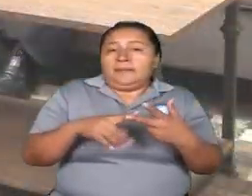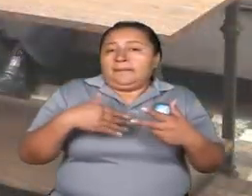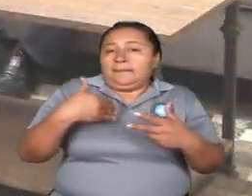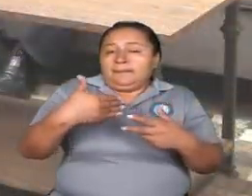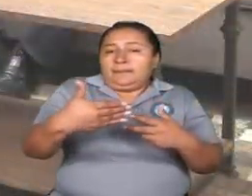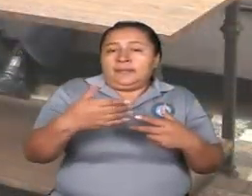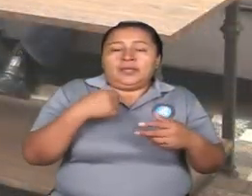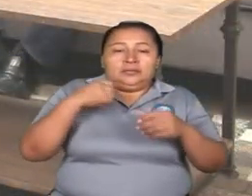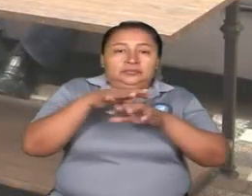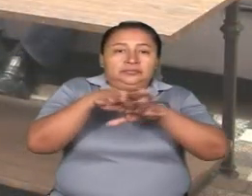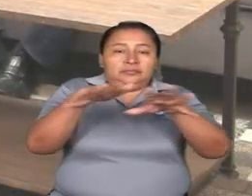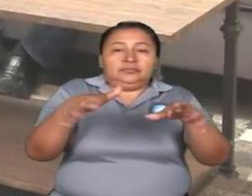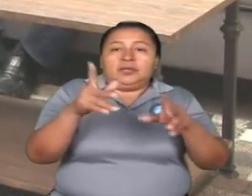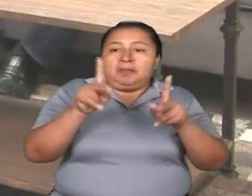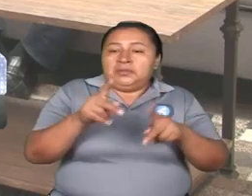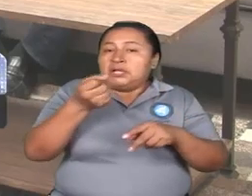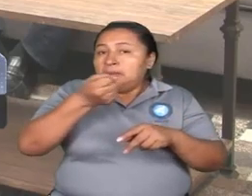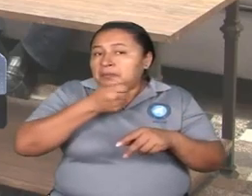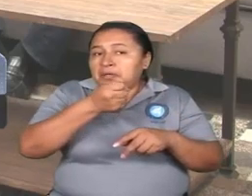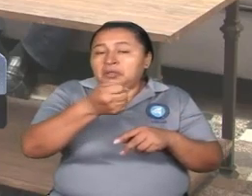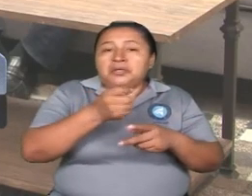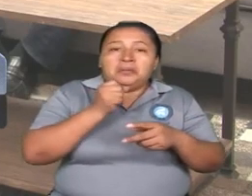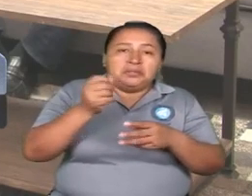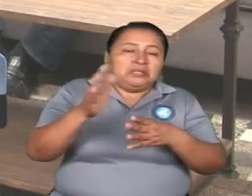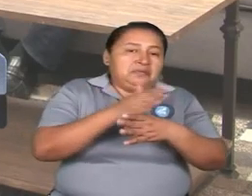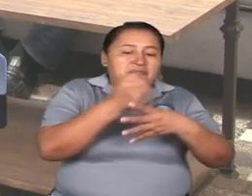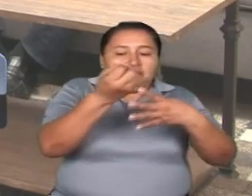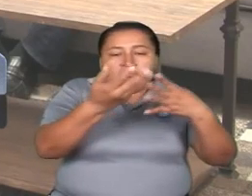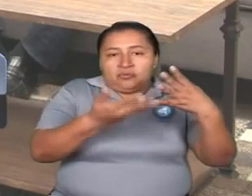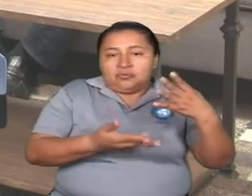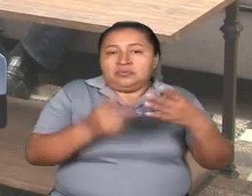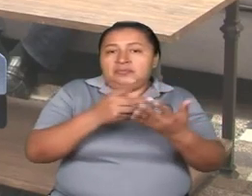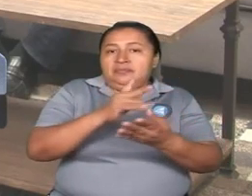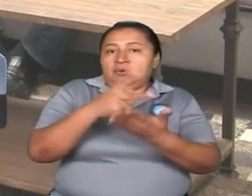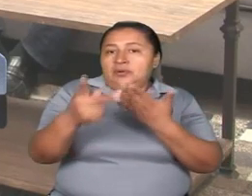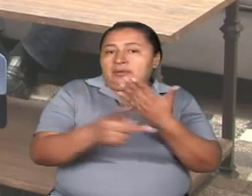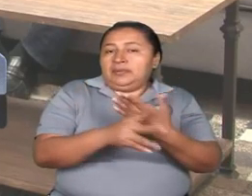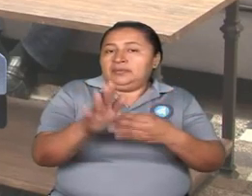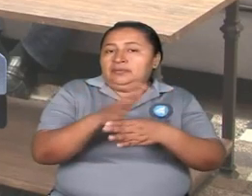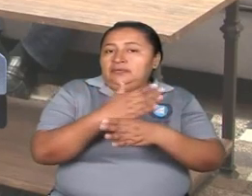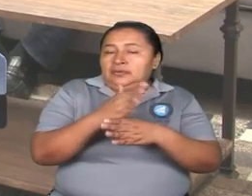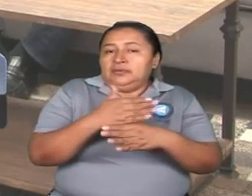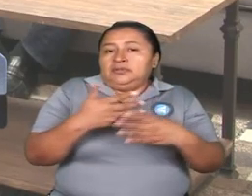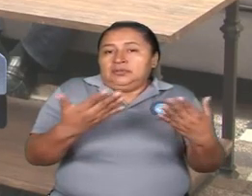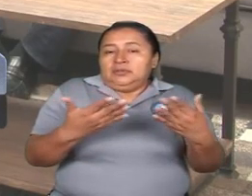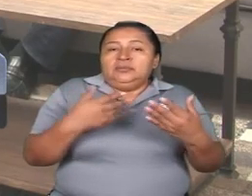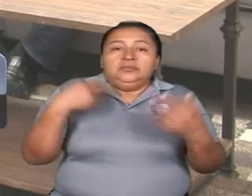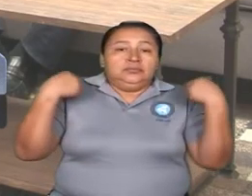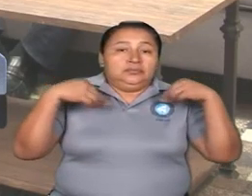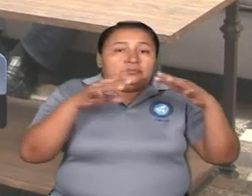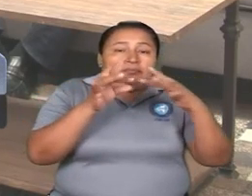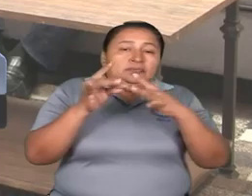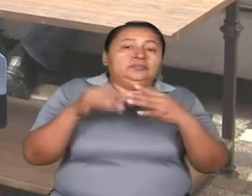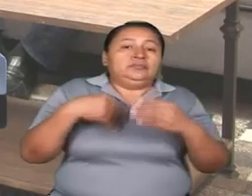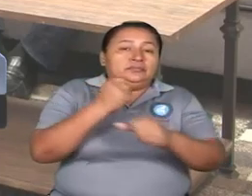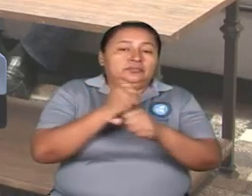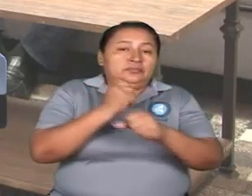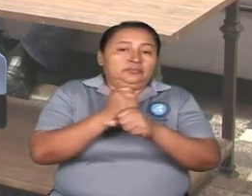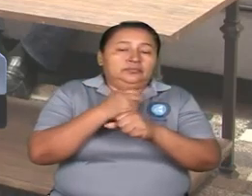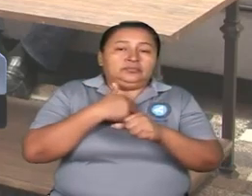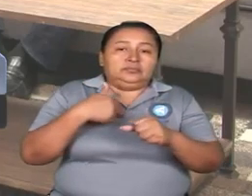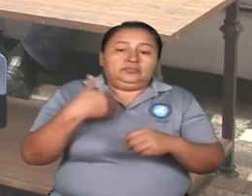la cobertura periodística, la diversificación de la programación, el profesionalismo con el que